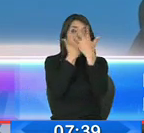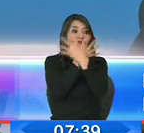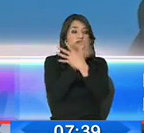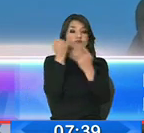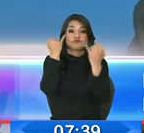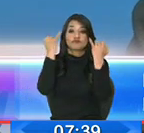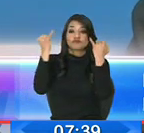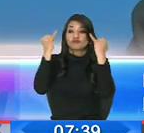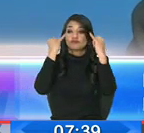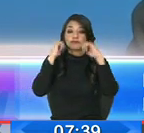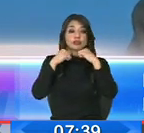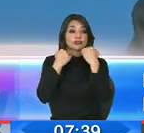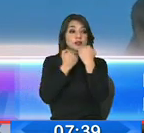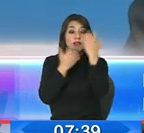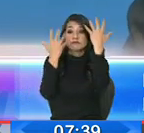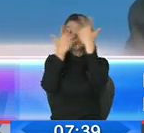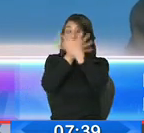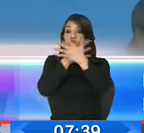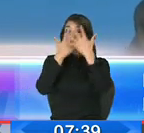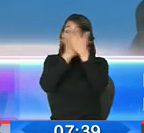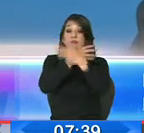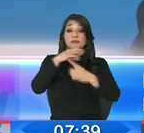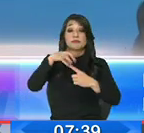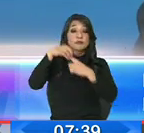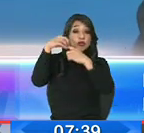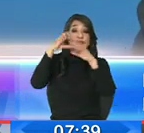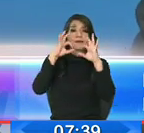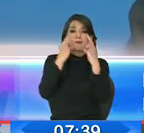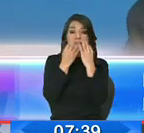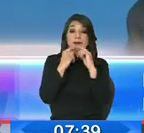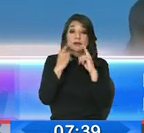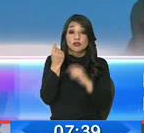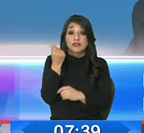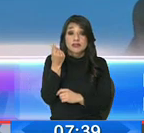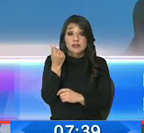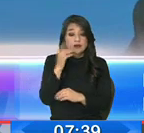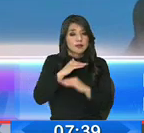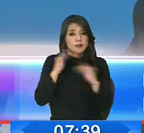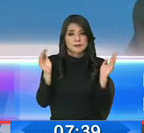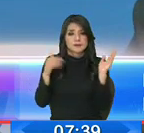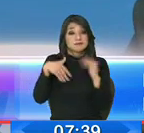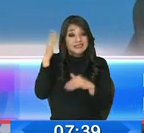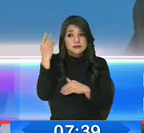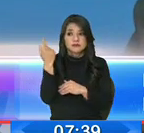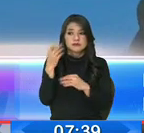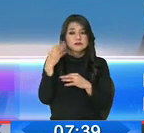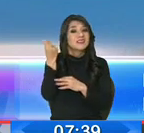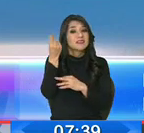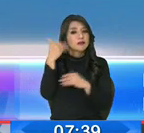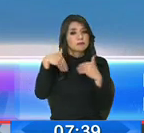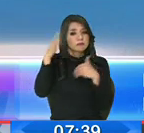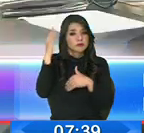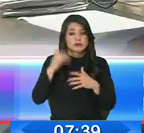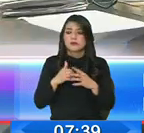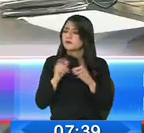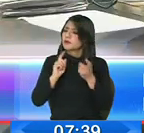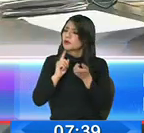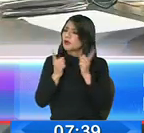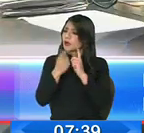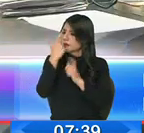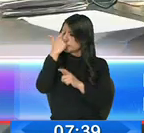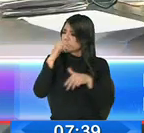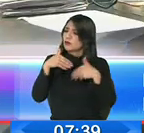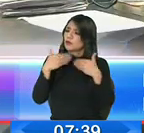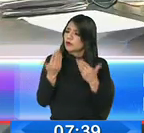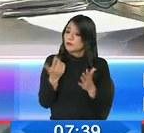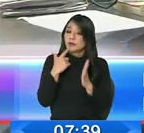de una sociedad que prioriza desde la familia el dinero sobre lo demás. Ahora, ¿cómo cambiar ese esquema? Porque hemos pasado